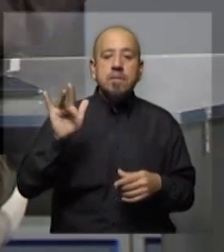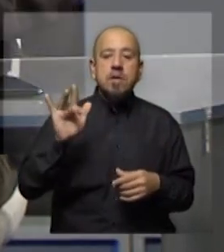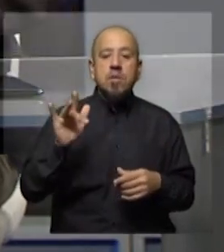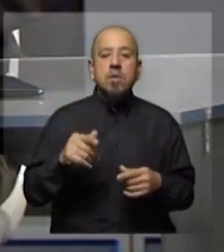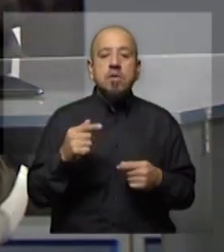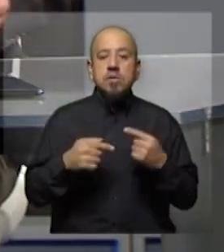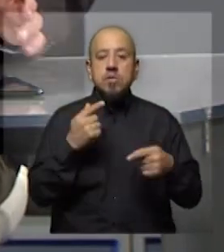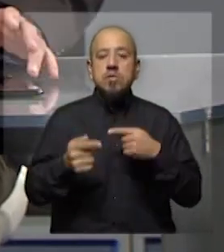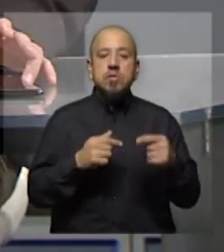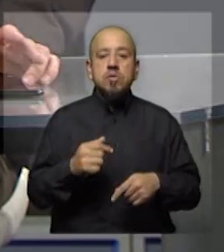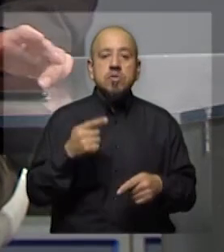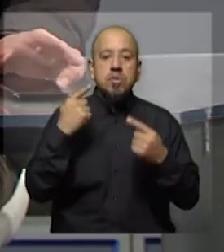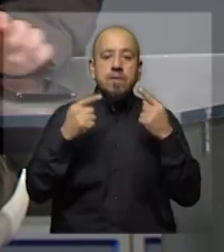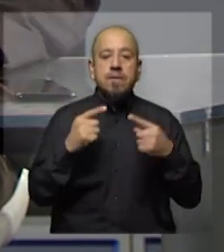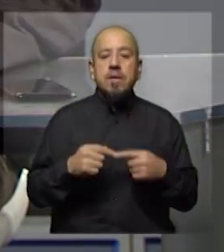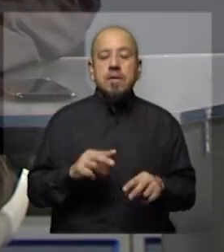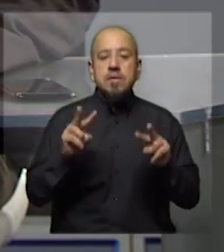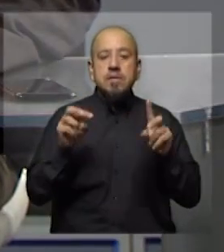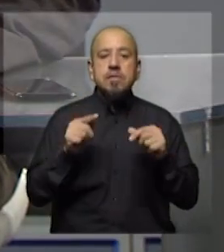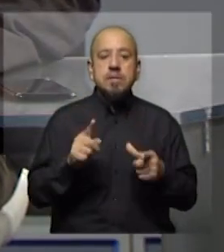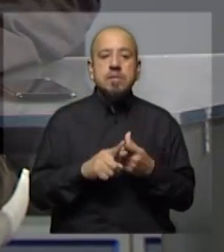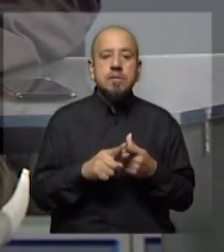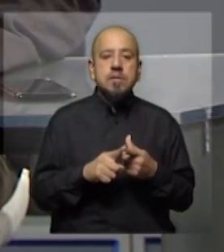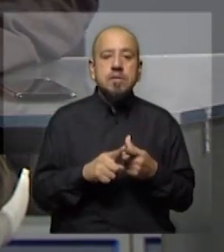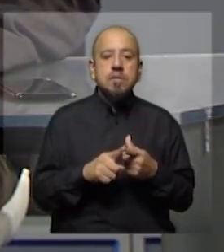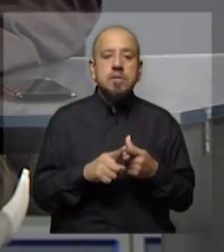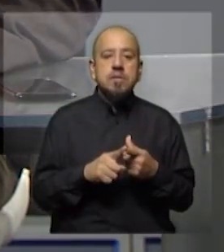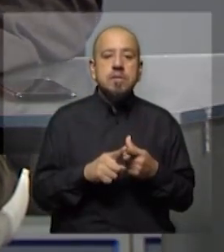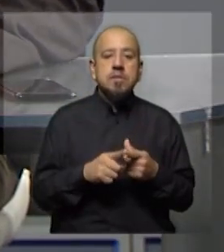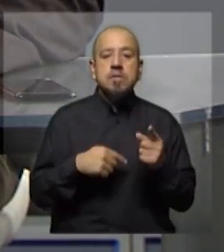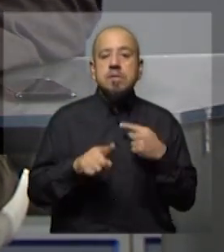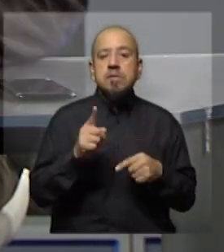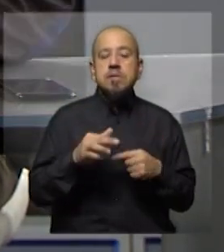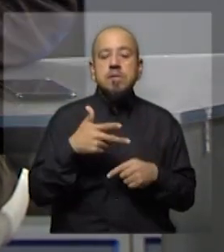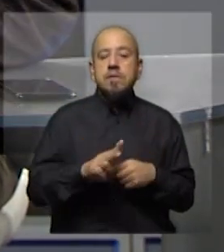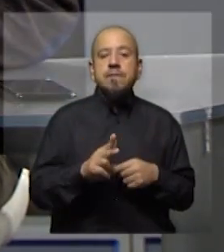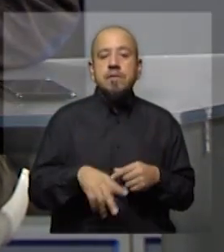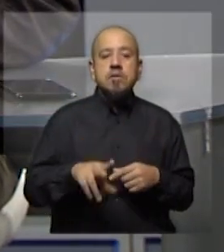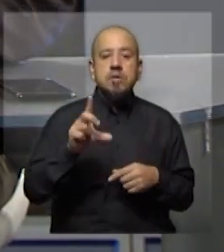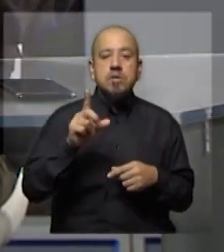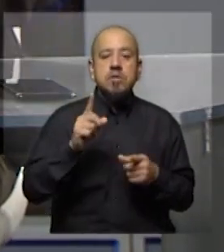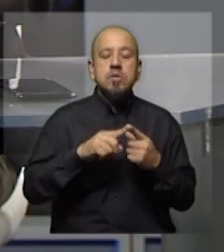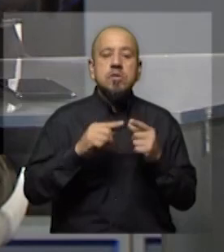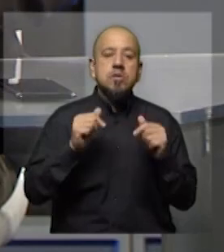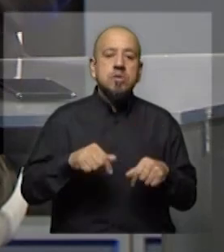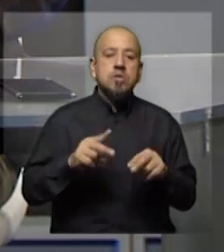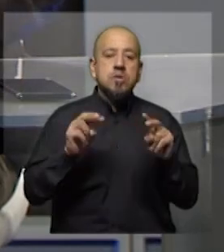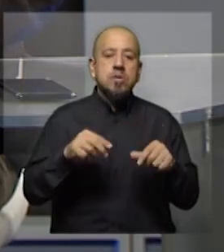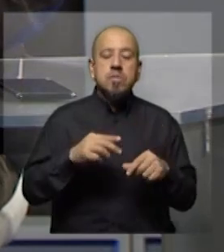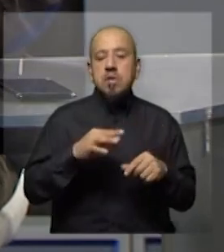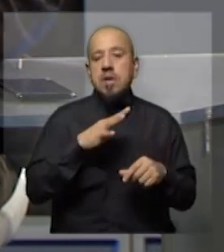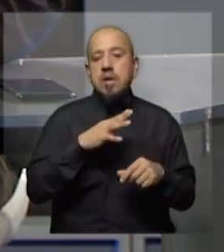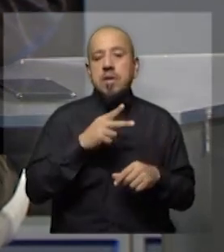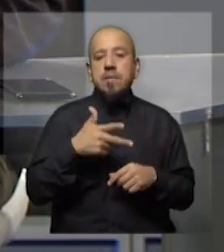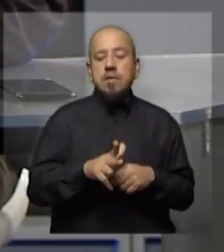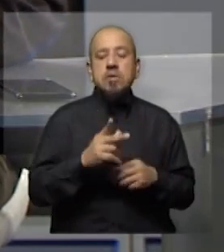de distintos ángulos como decíamos en honrando la fecha y honrando el recuerdo en esta cuestión que brindan las